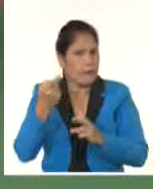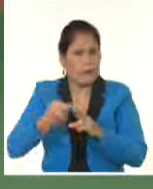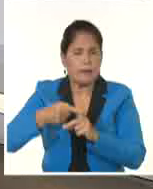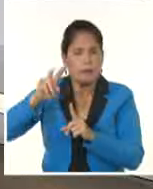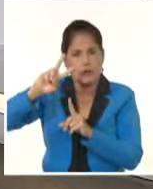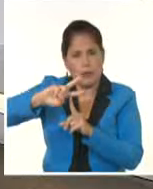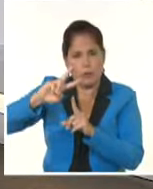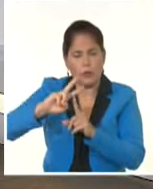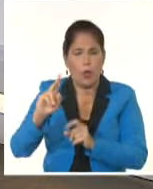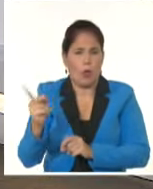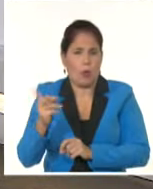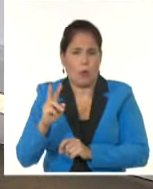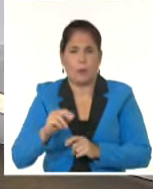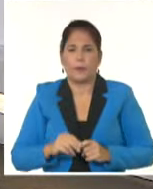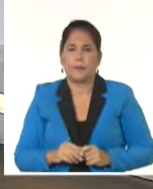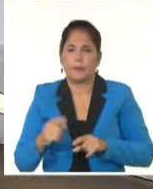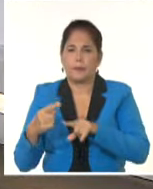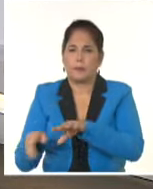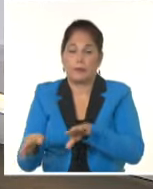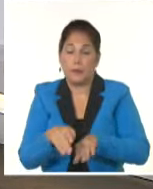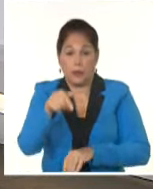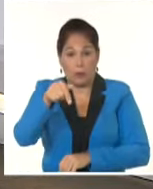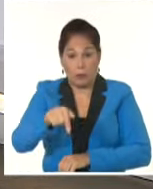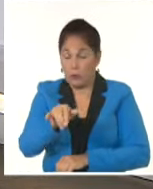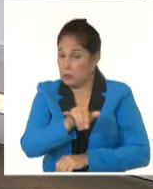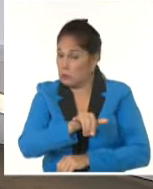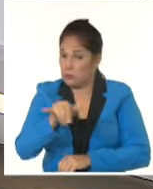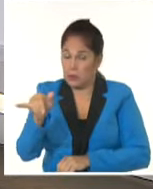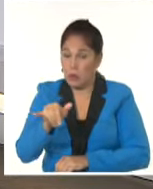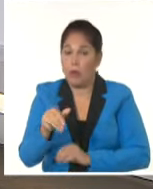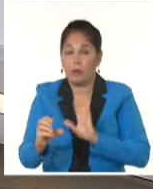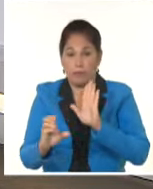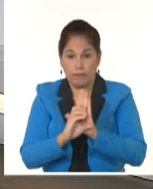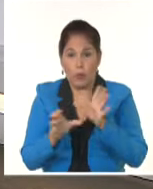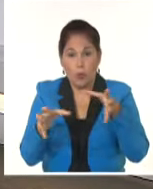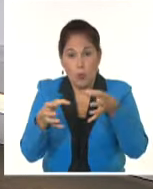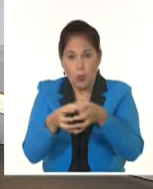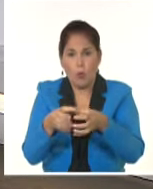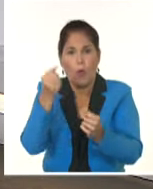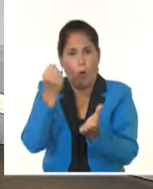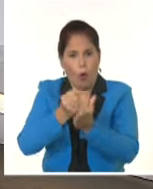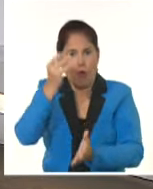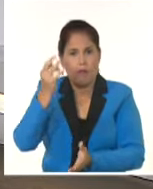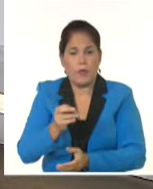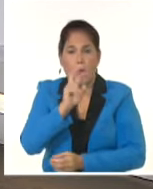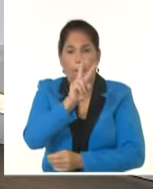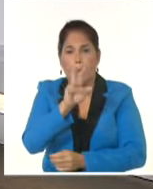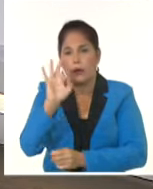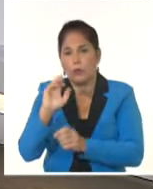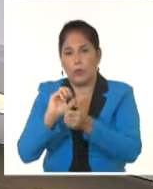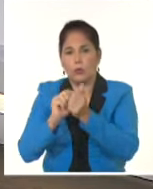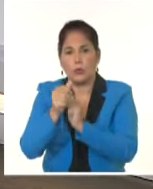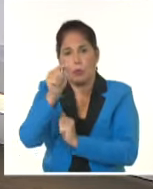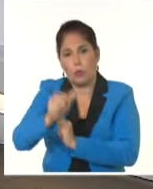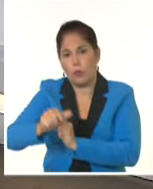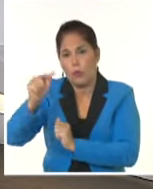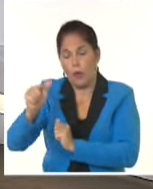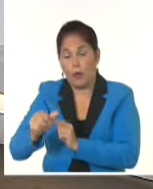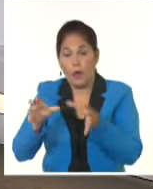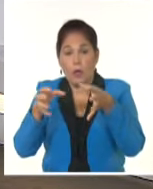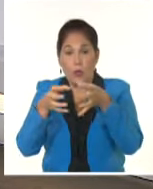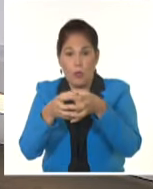rebelde. Y hoy también se constituyó la nómina oficial de 28 jugadores del equipo Cuba al primer